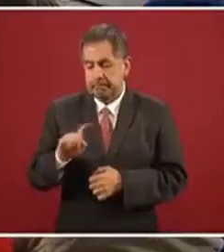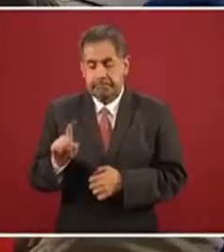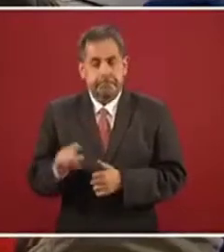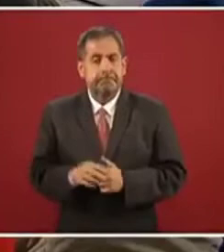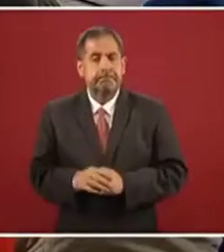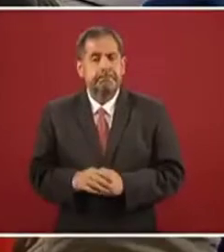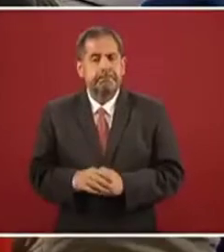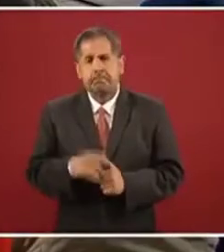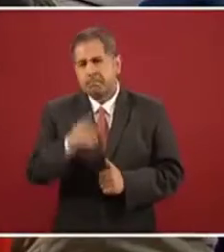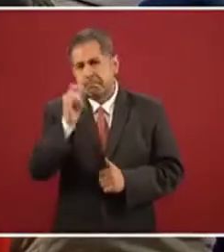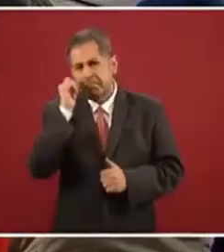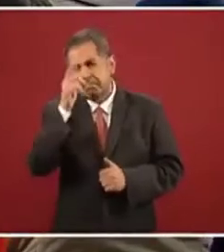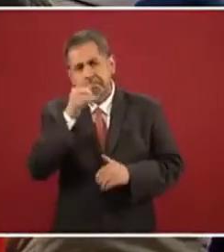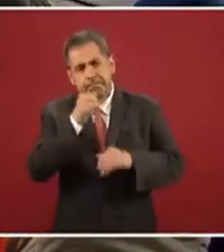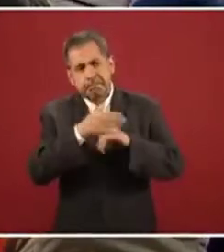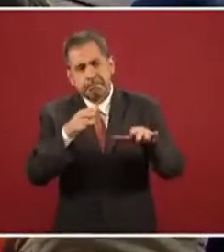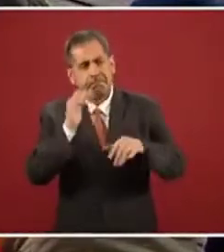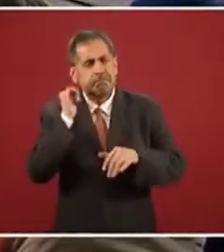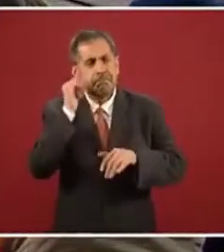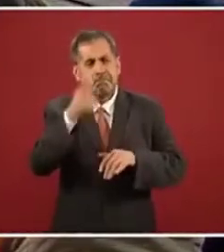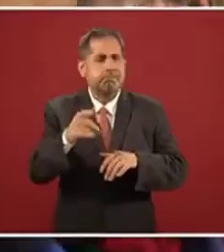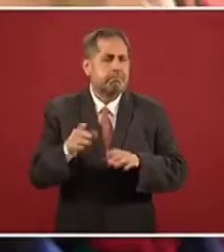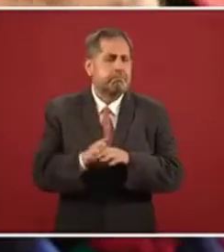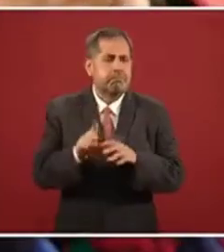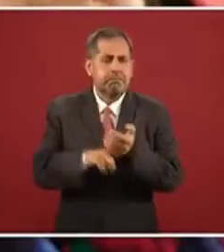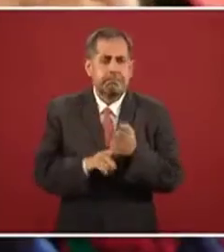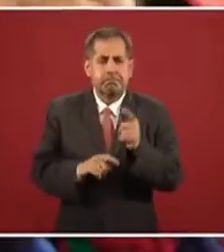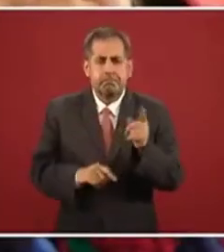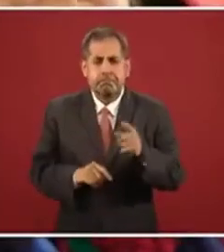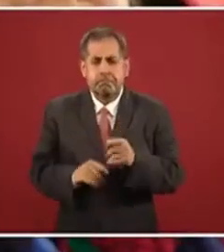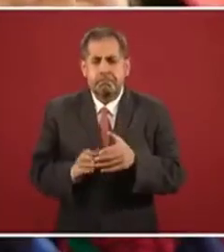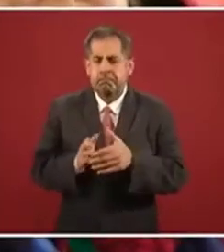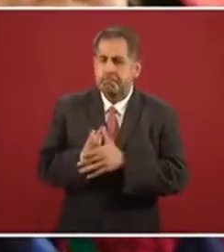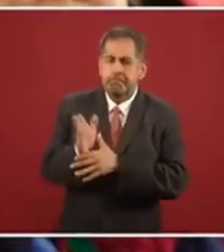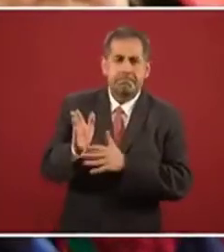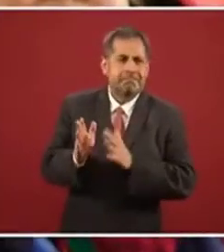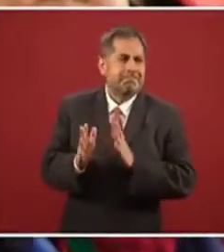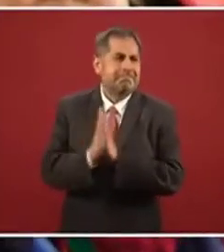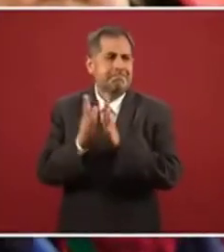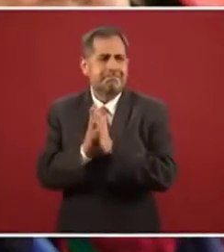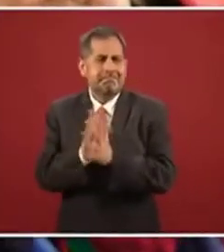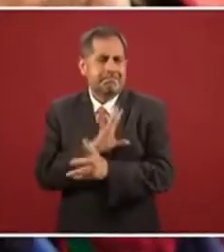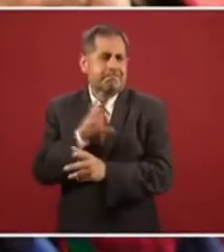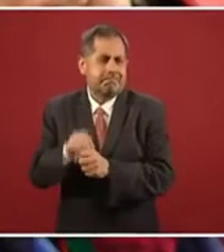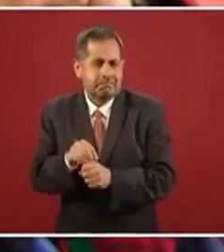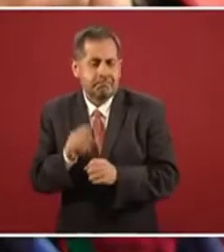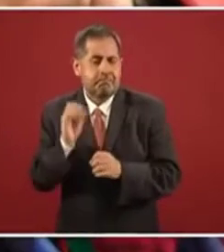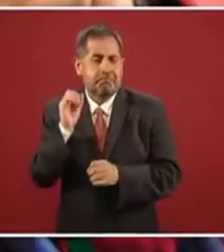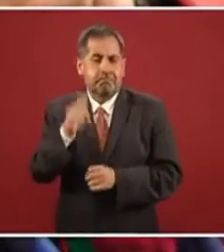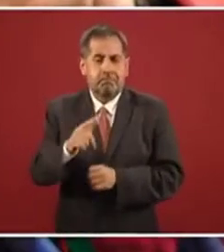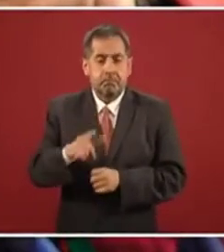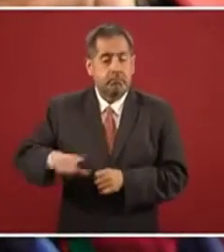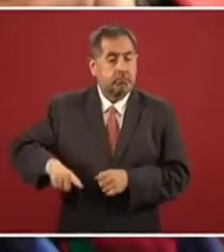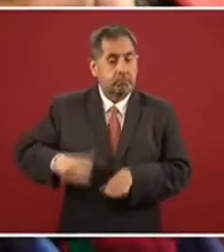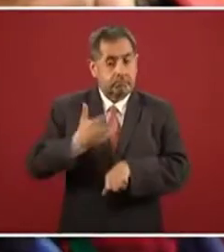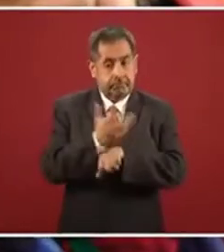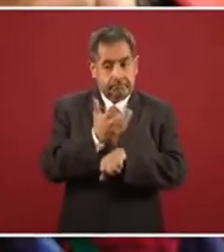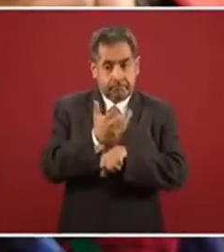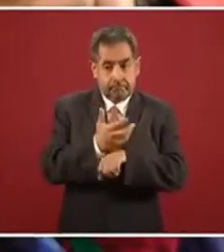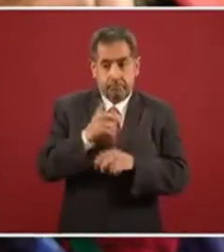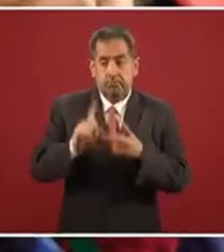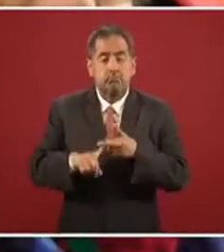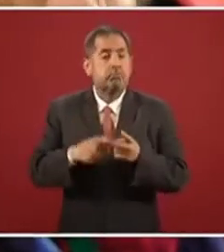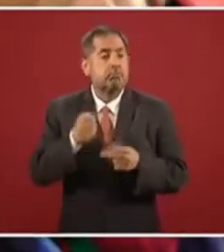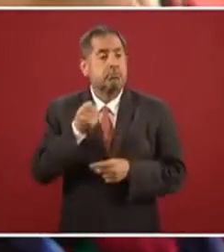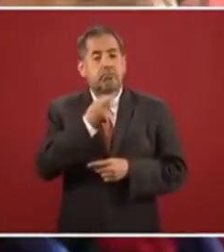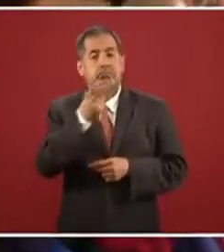apunte hacia una posible intervención, injerencia o participación ya sea del gobierno de Estados Unidos o de